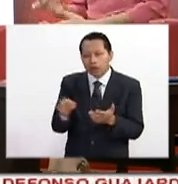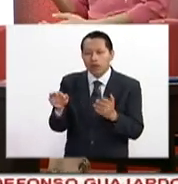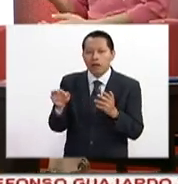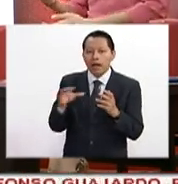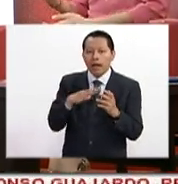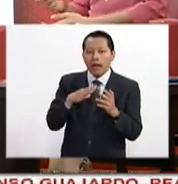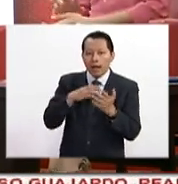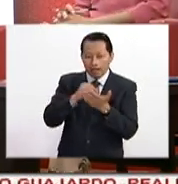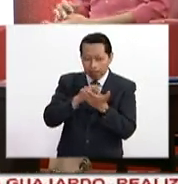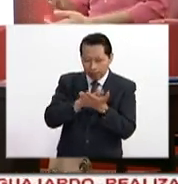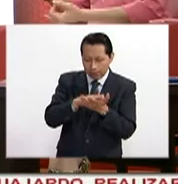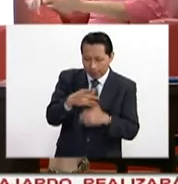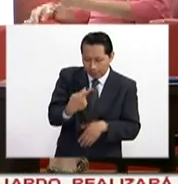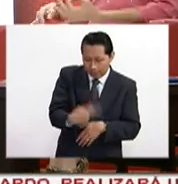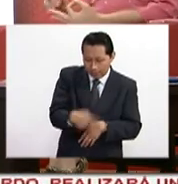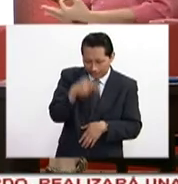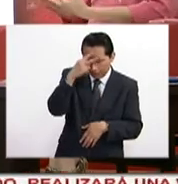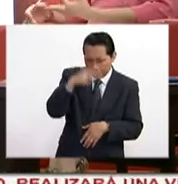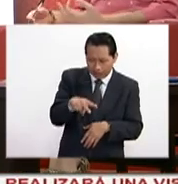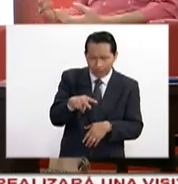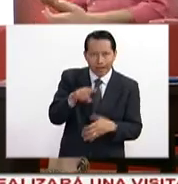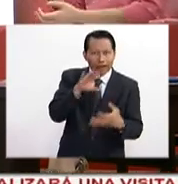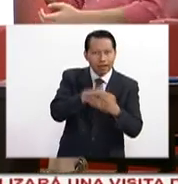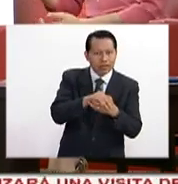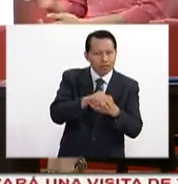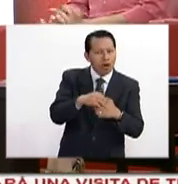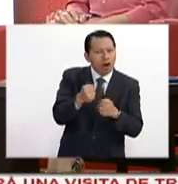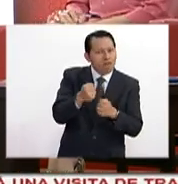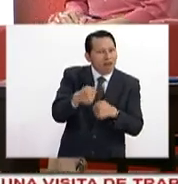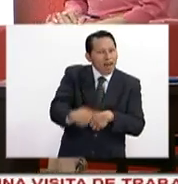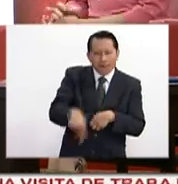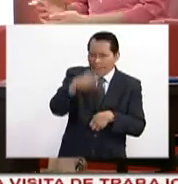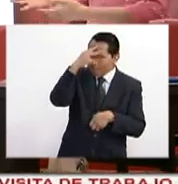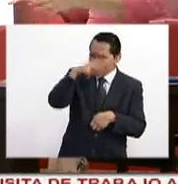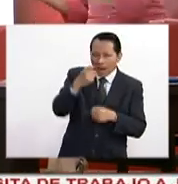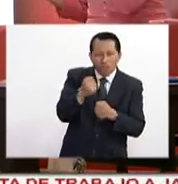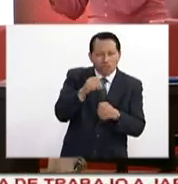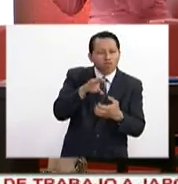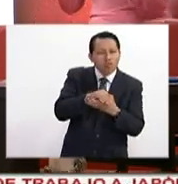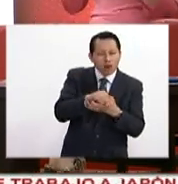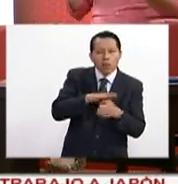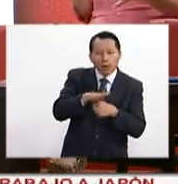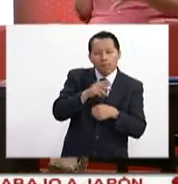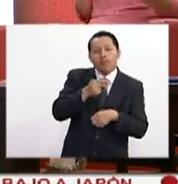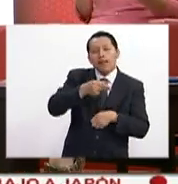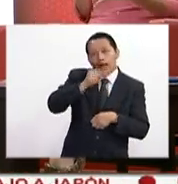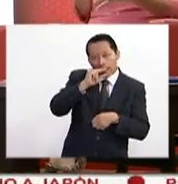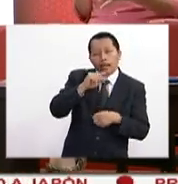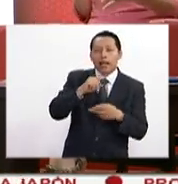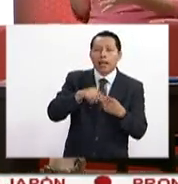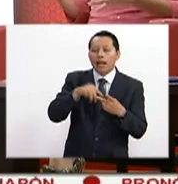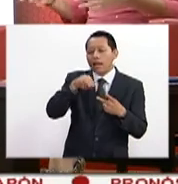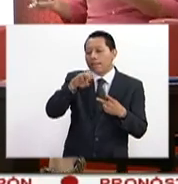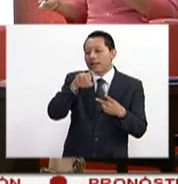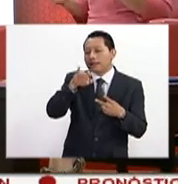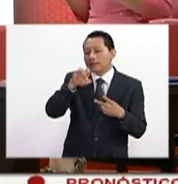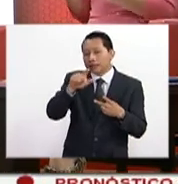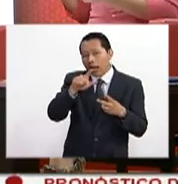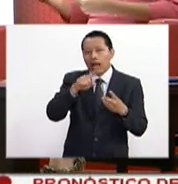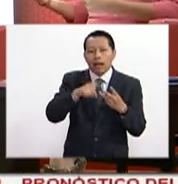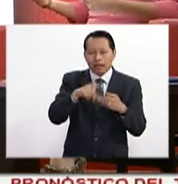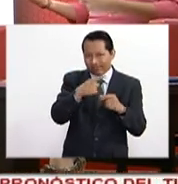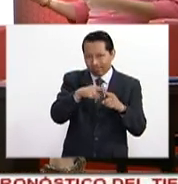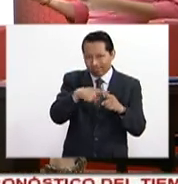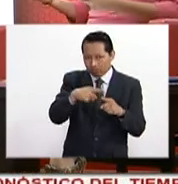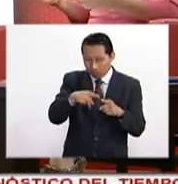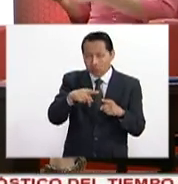elementos identitarios mexicanos, como lo son el tequila, el mezcal, que pues se tuvo que regresar, ¿no? Digamos, al origen,